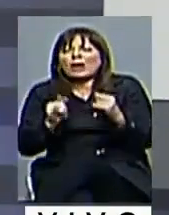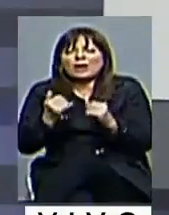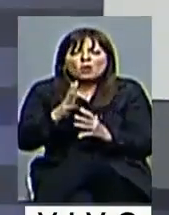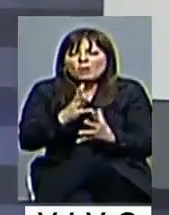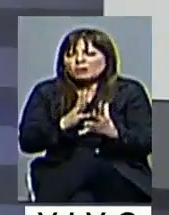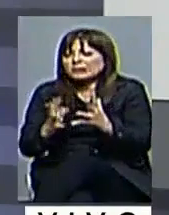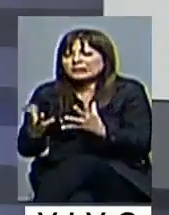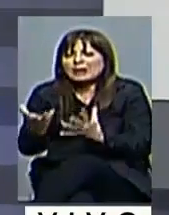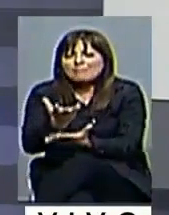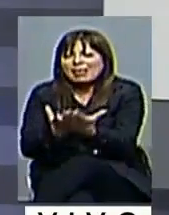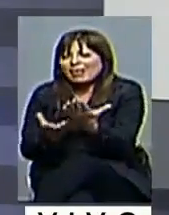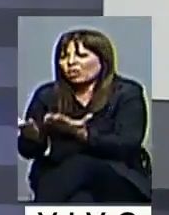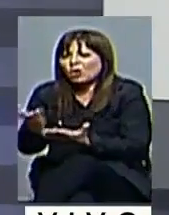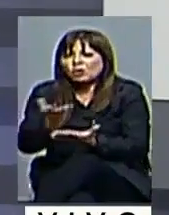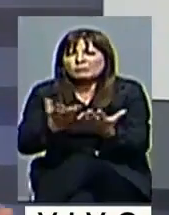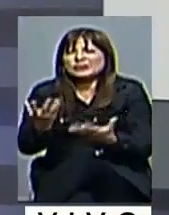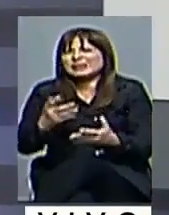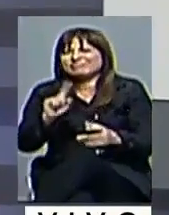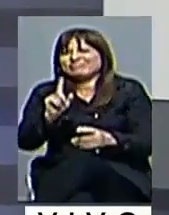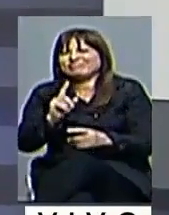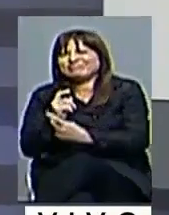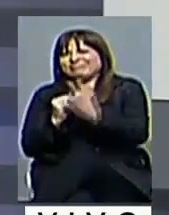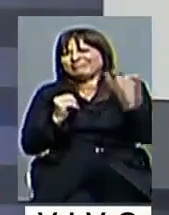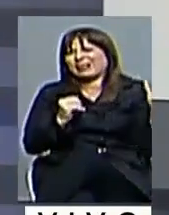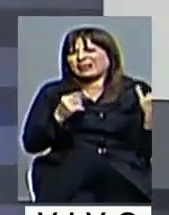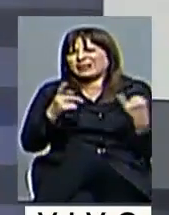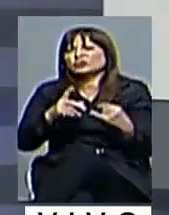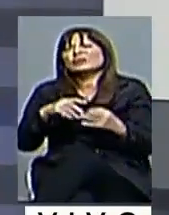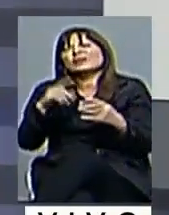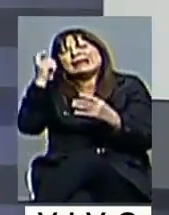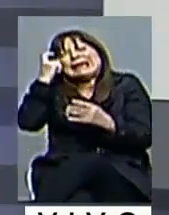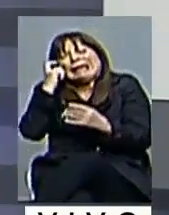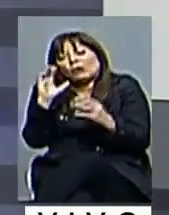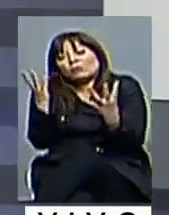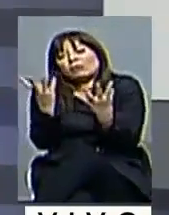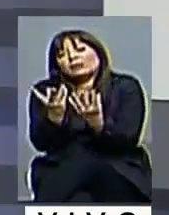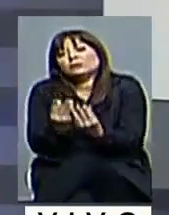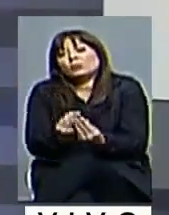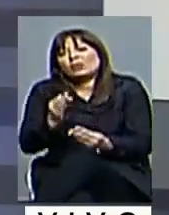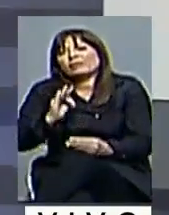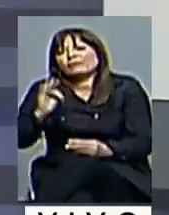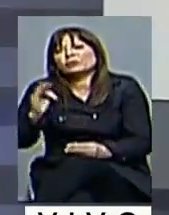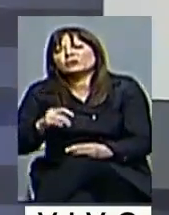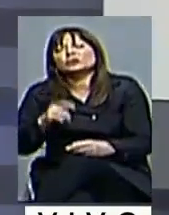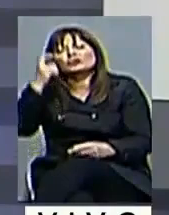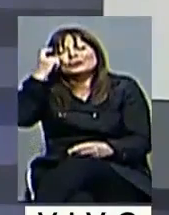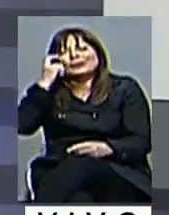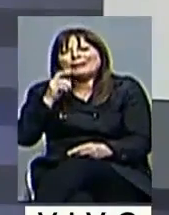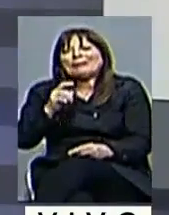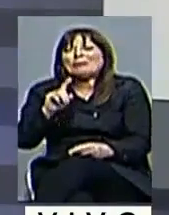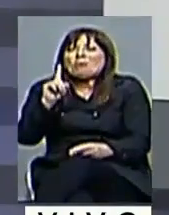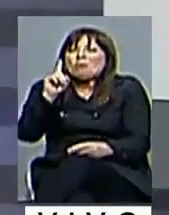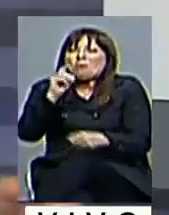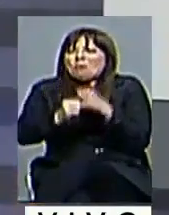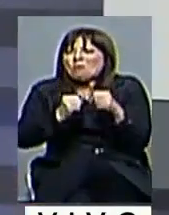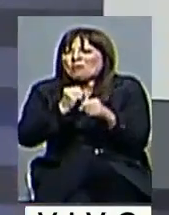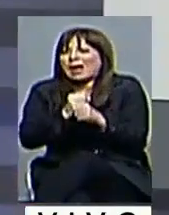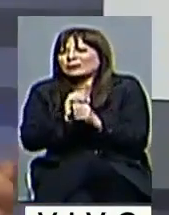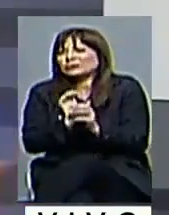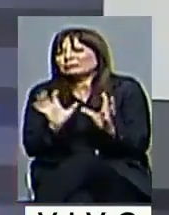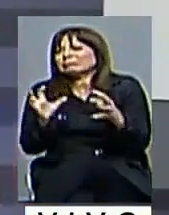ese rol. Yo tengo la impresión que eso se va a ir dilucidando. Yo no le doy menos de un año a esta